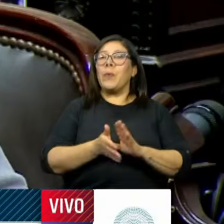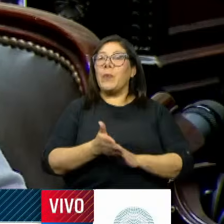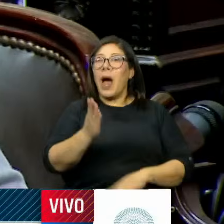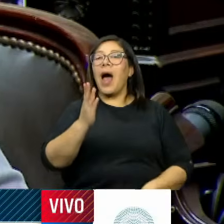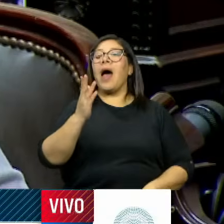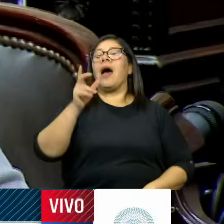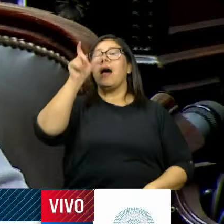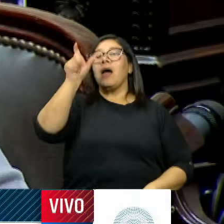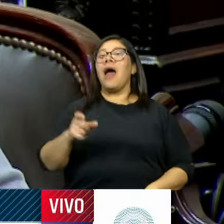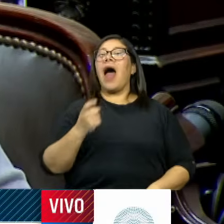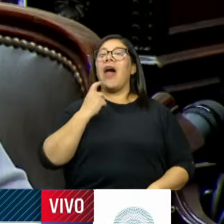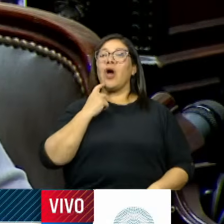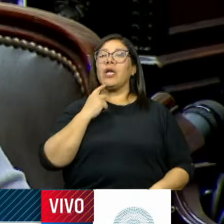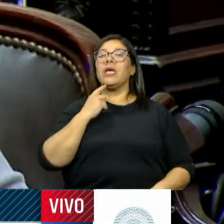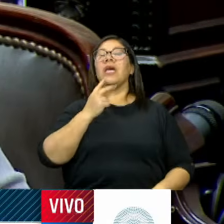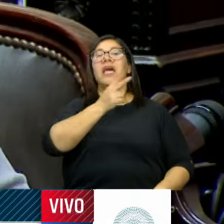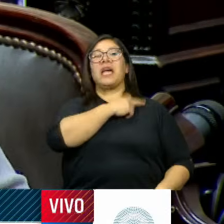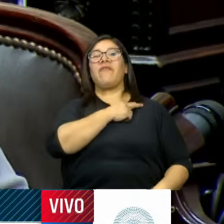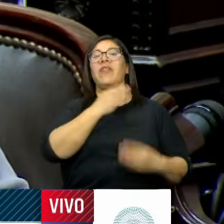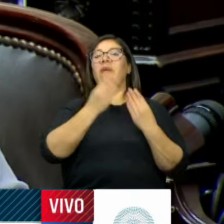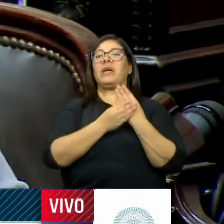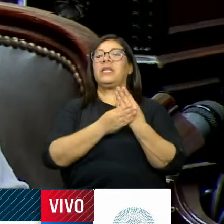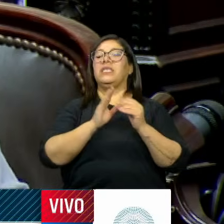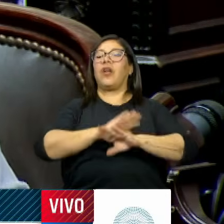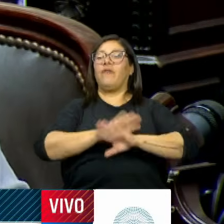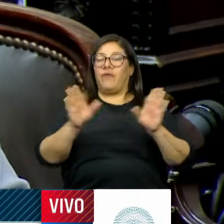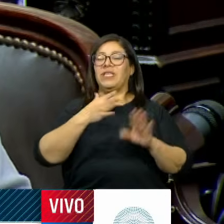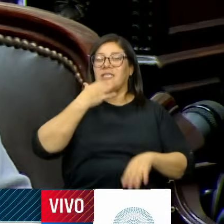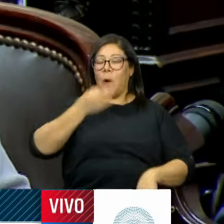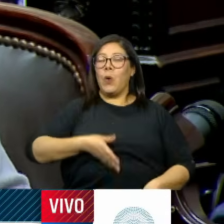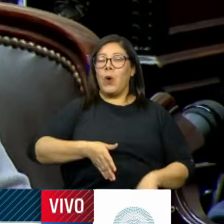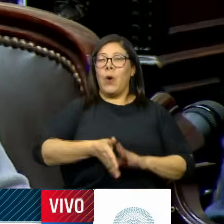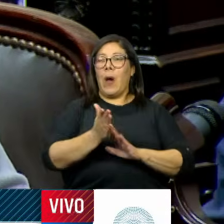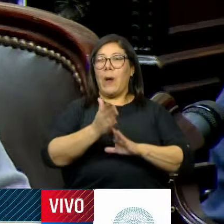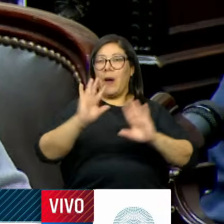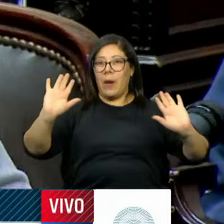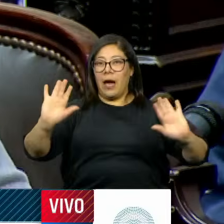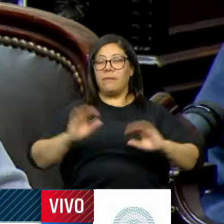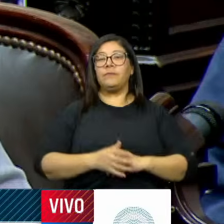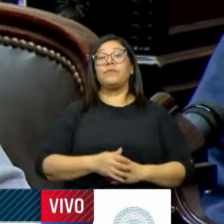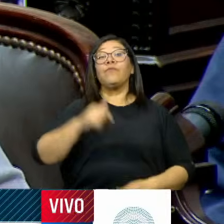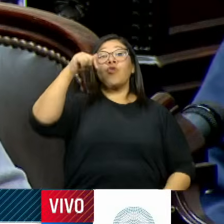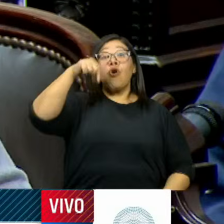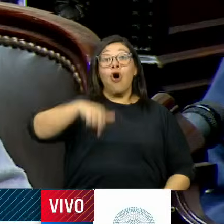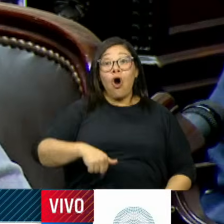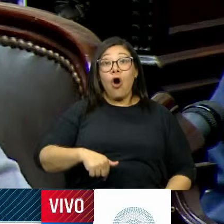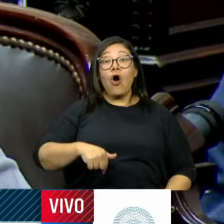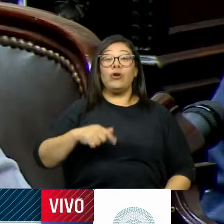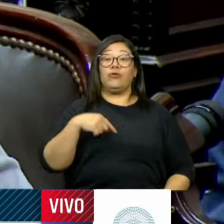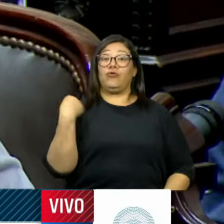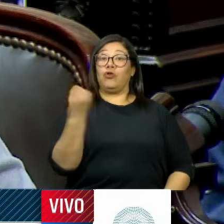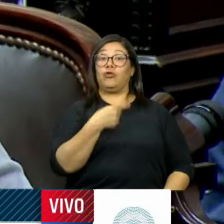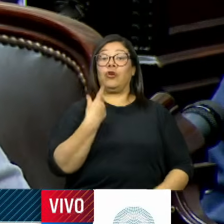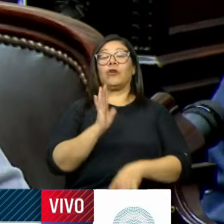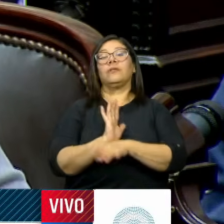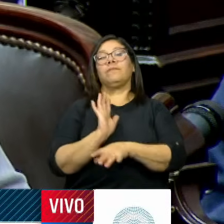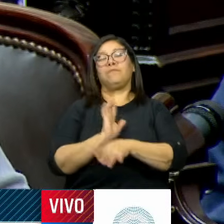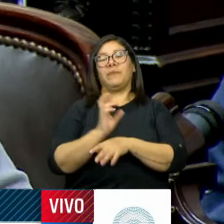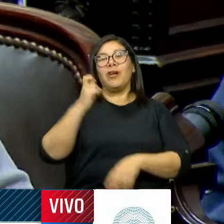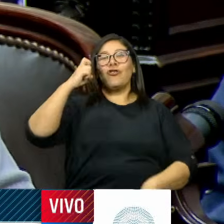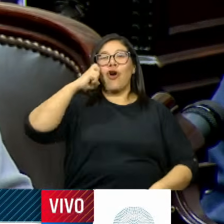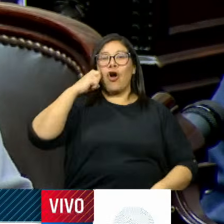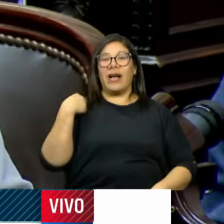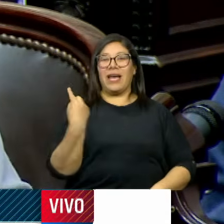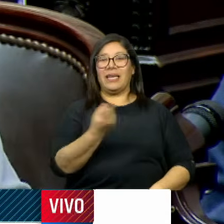de gabinete. Hoy el Congreso pudo haber tomado una decisión que tiene